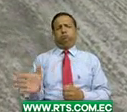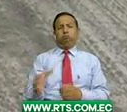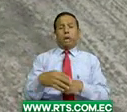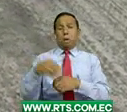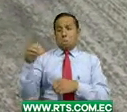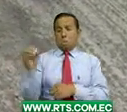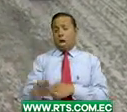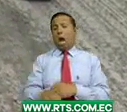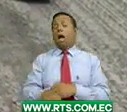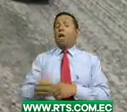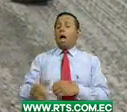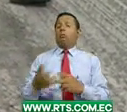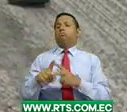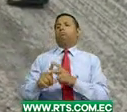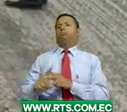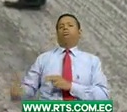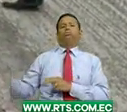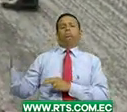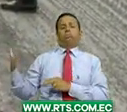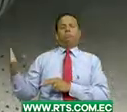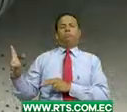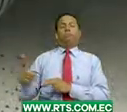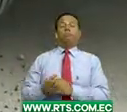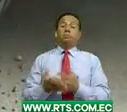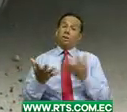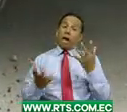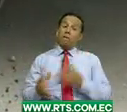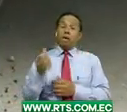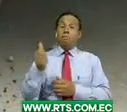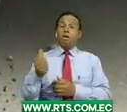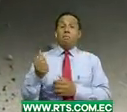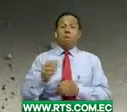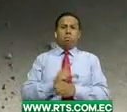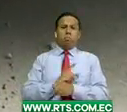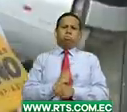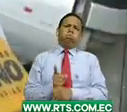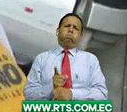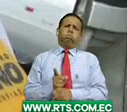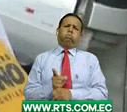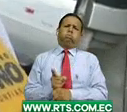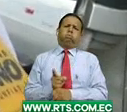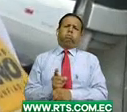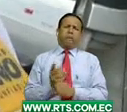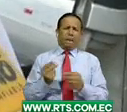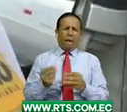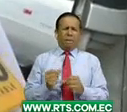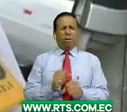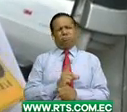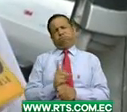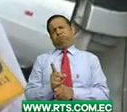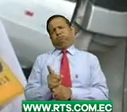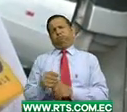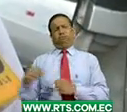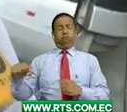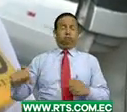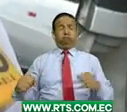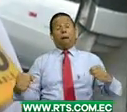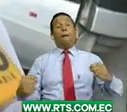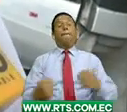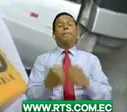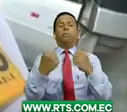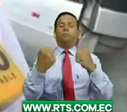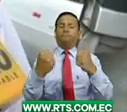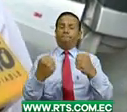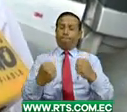exceso de velocidad sumado a la mala condición de la vía influyeron en el percance. Algo lamentable, bastante lamentable. En la vía